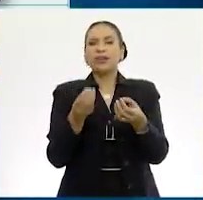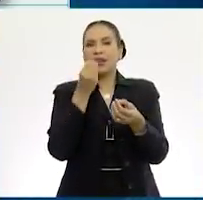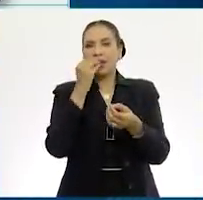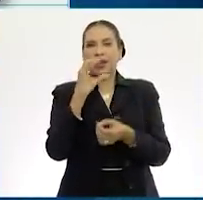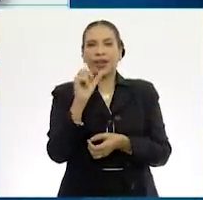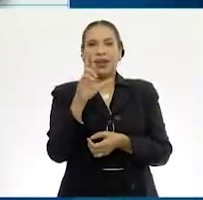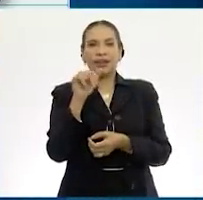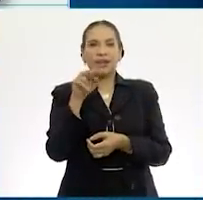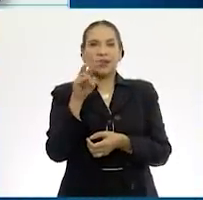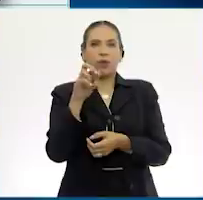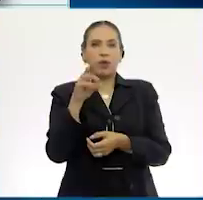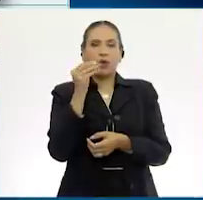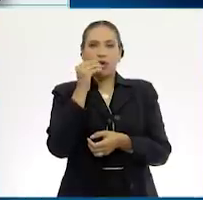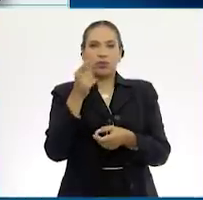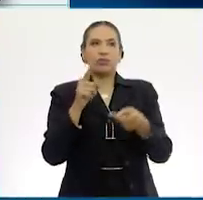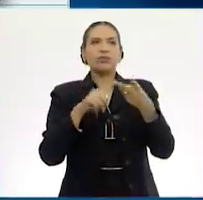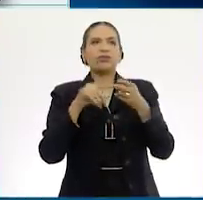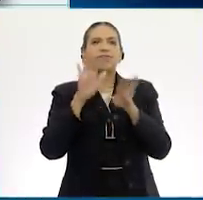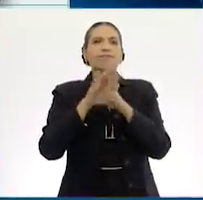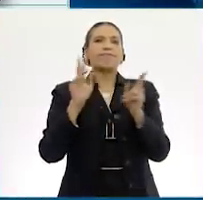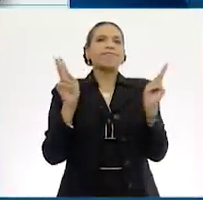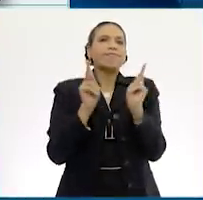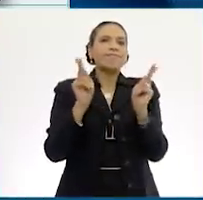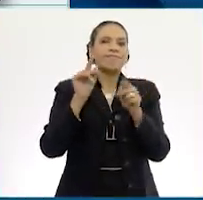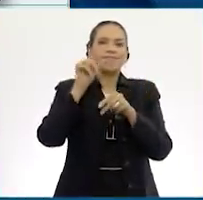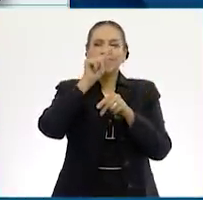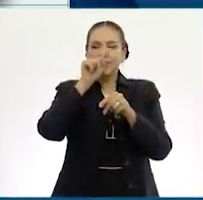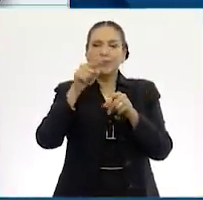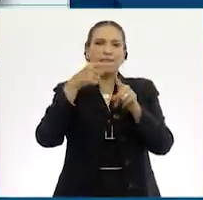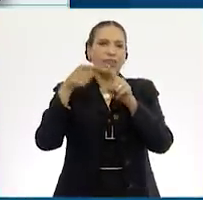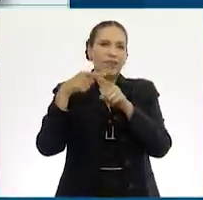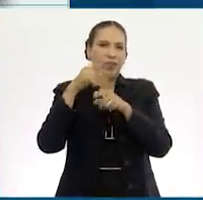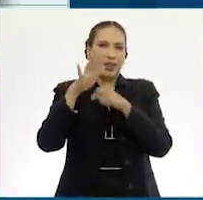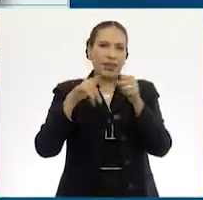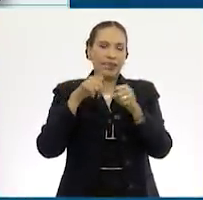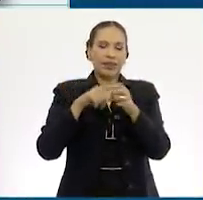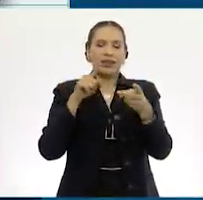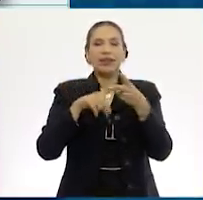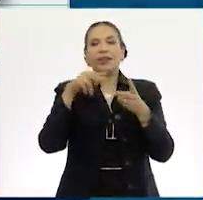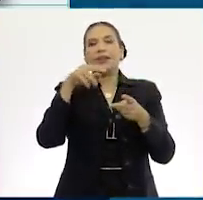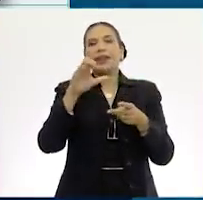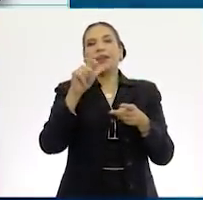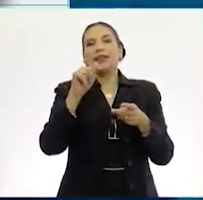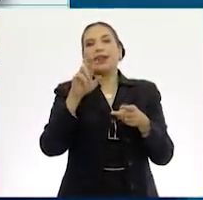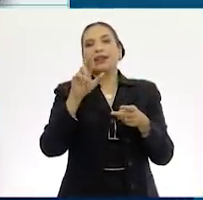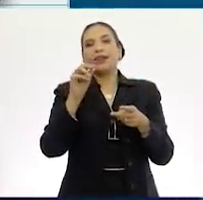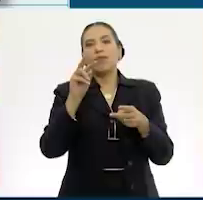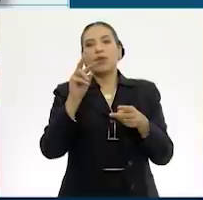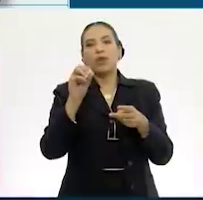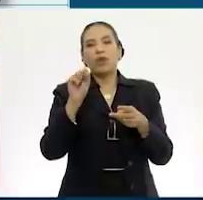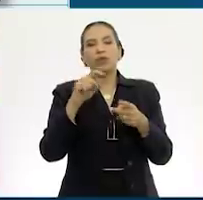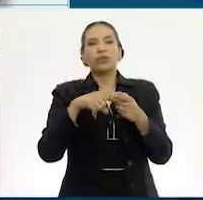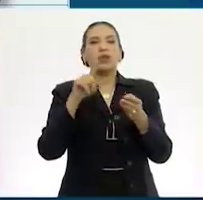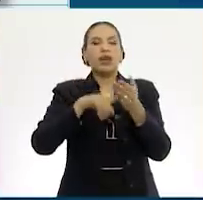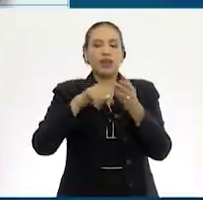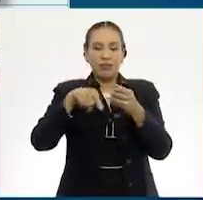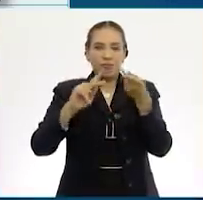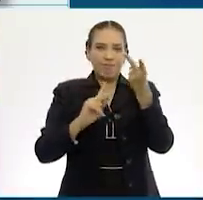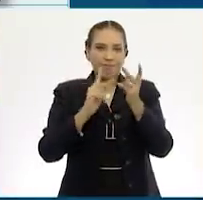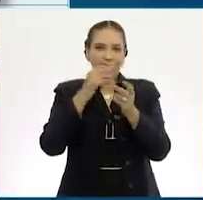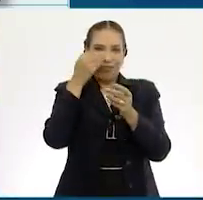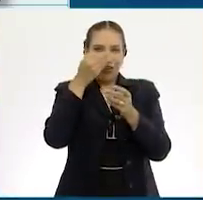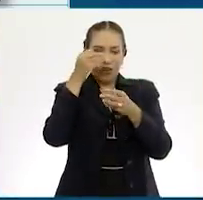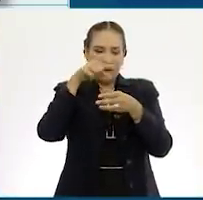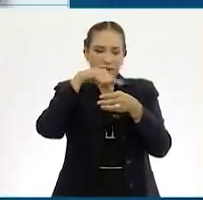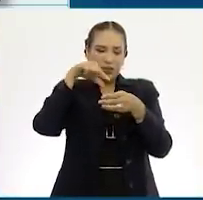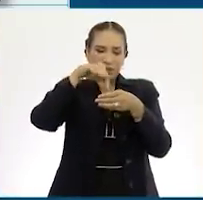anfibios, reptiles, etcétera. Los insectívoros, insectos y varios bichos. Los nectarívoros, pues lógicamente el polen y el néctar de las